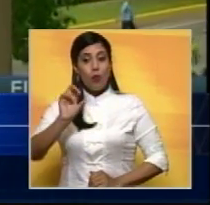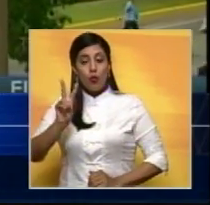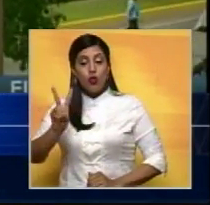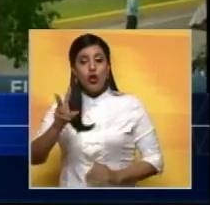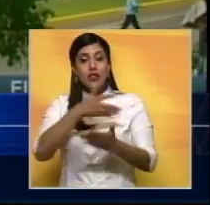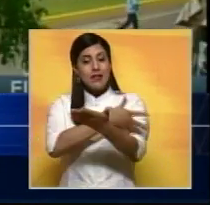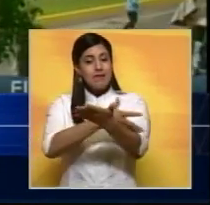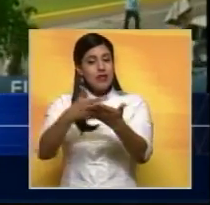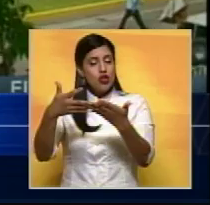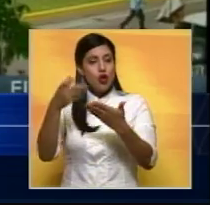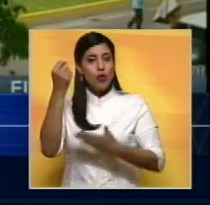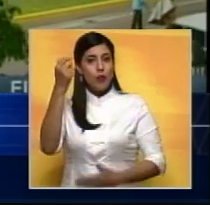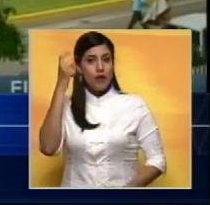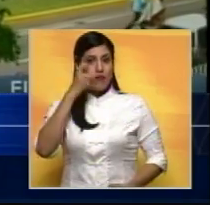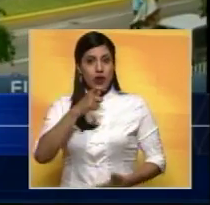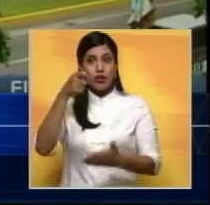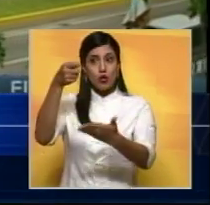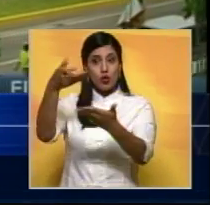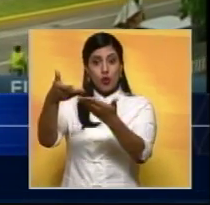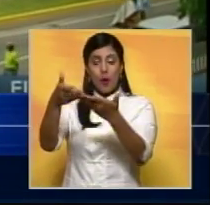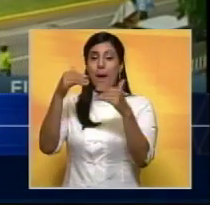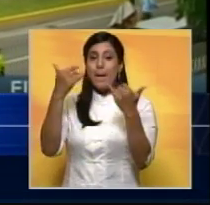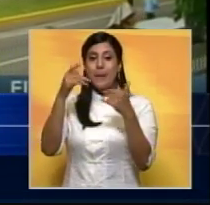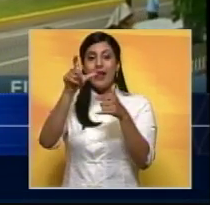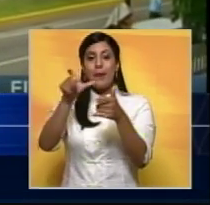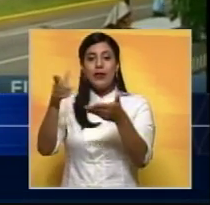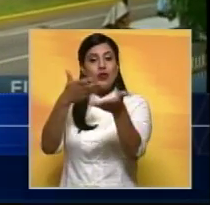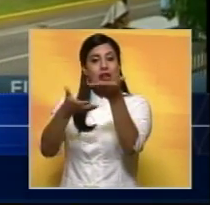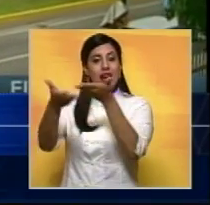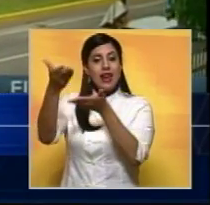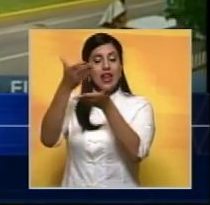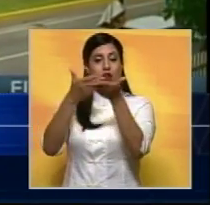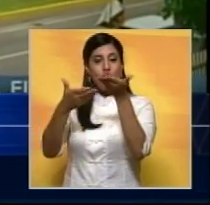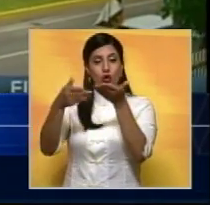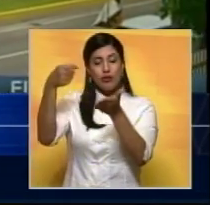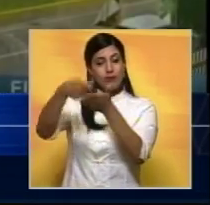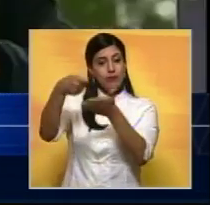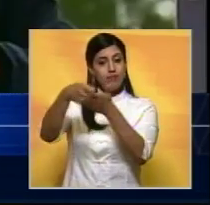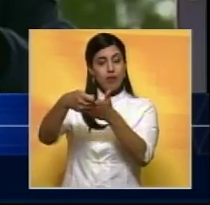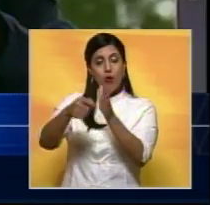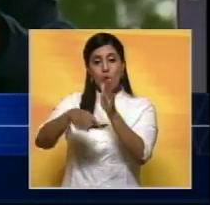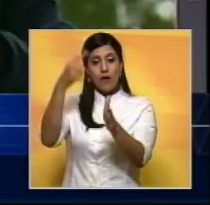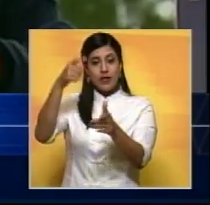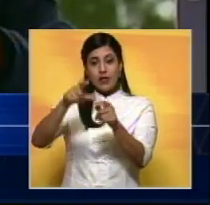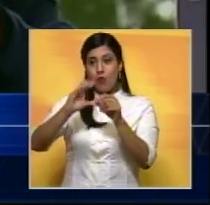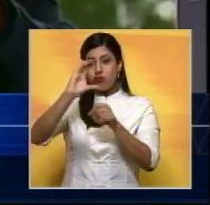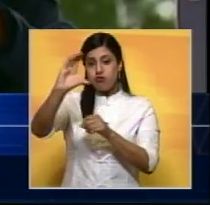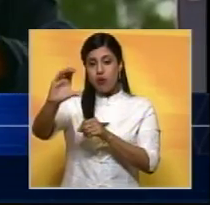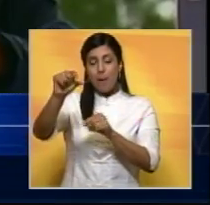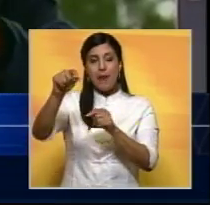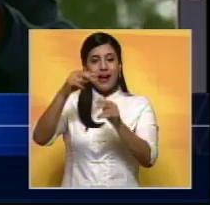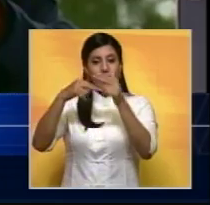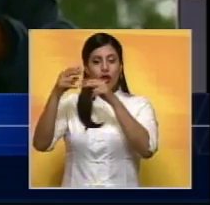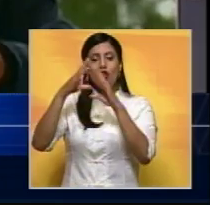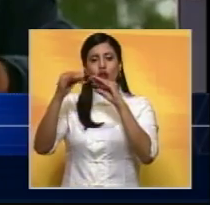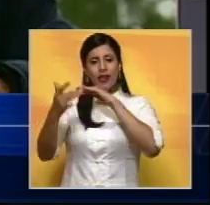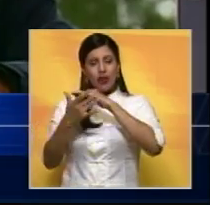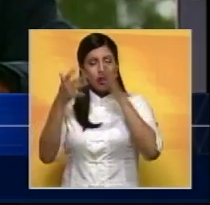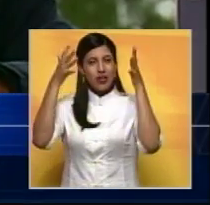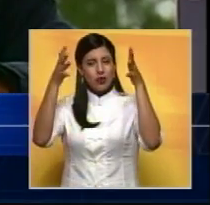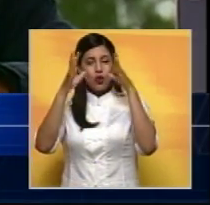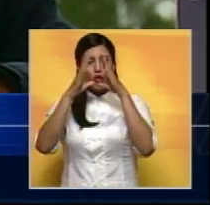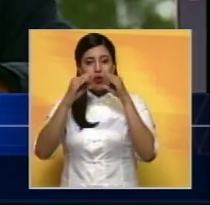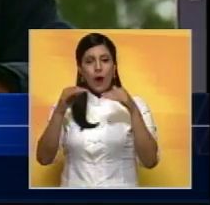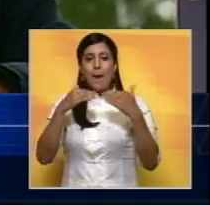7.152 millones de bolívares para estos comerciantes chin y todo el apoyo tecnológico de